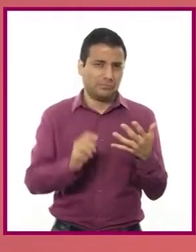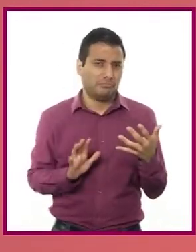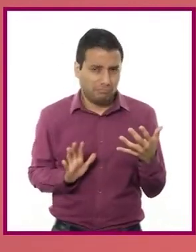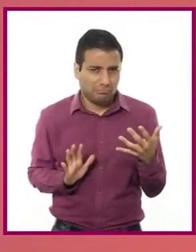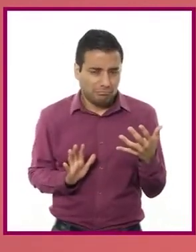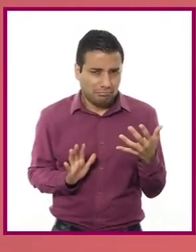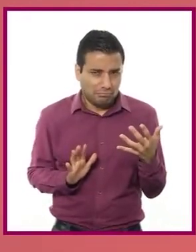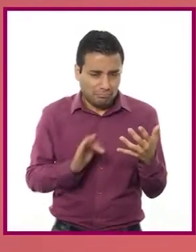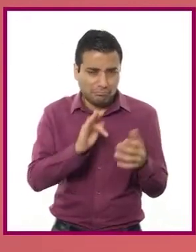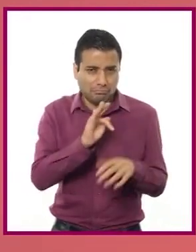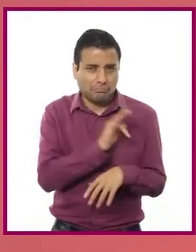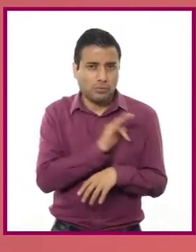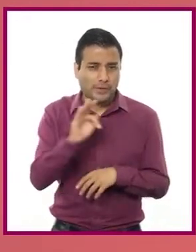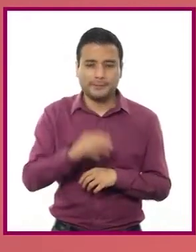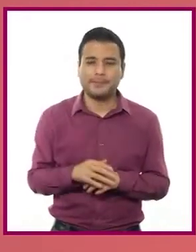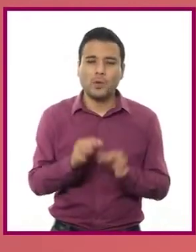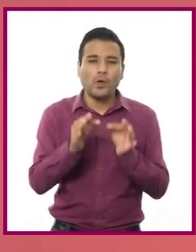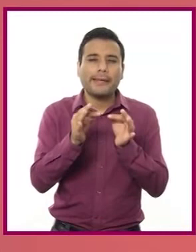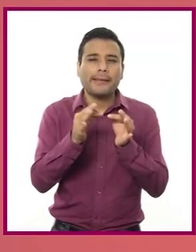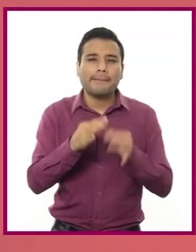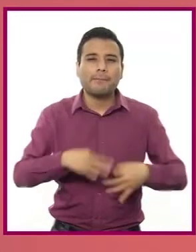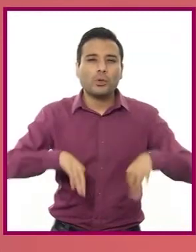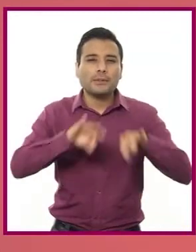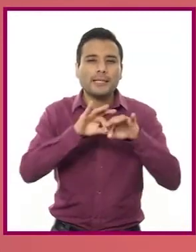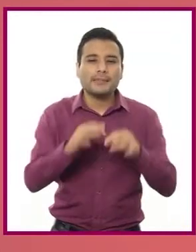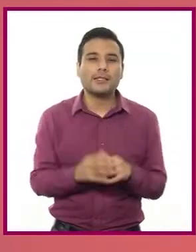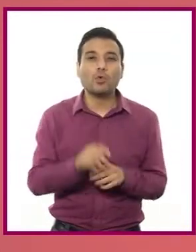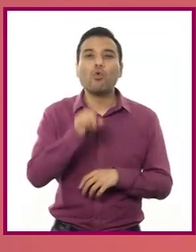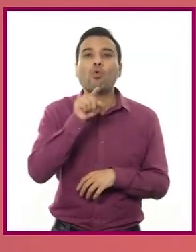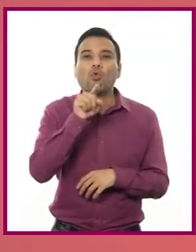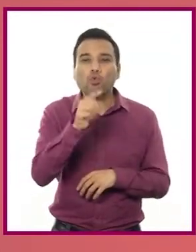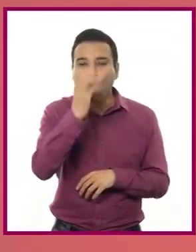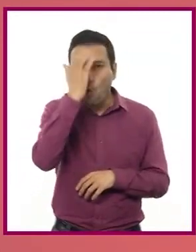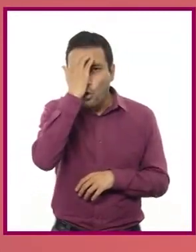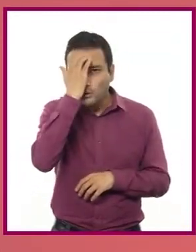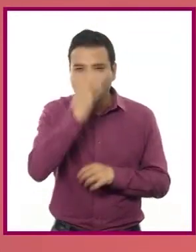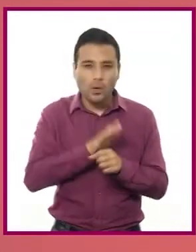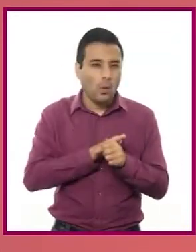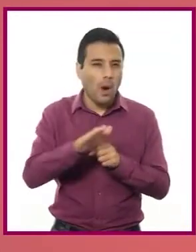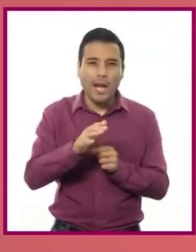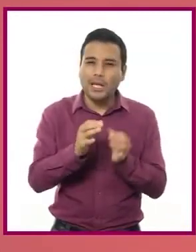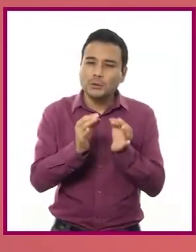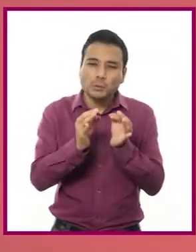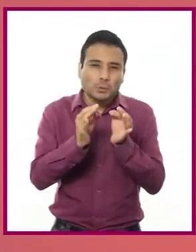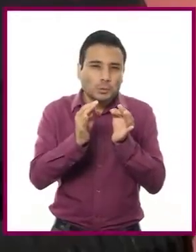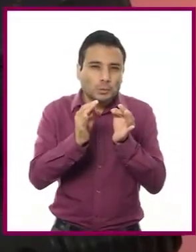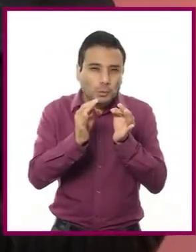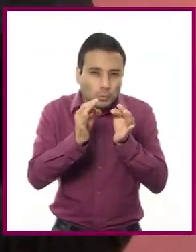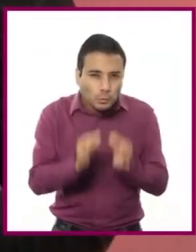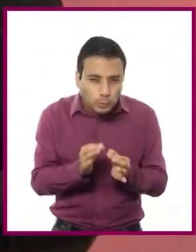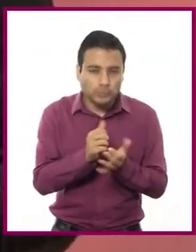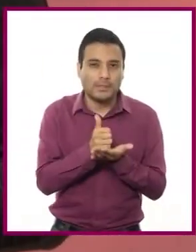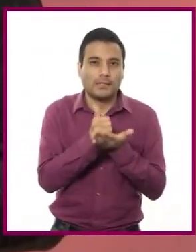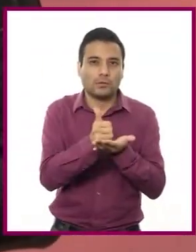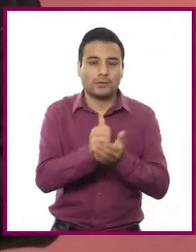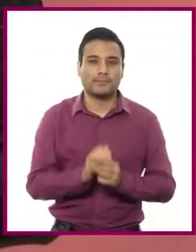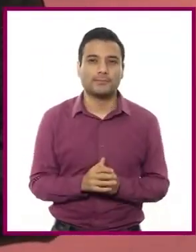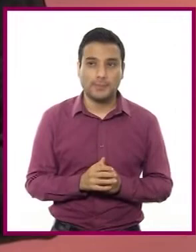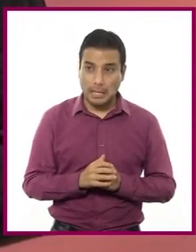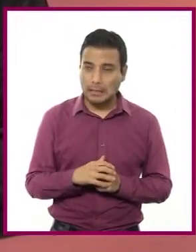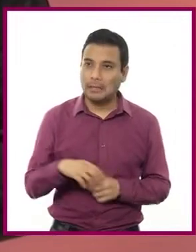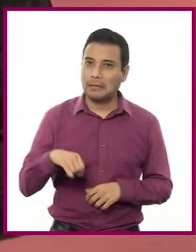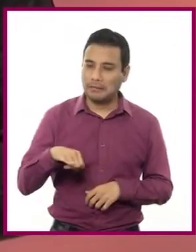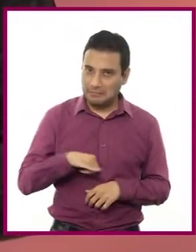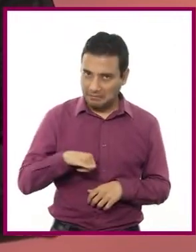mencionados. Lo relevante es saber cuáles son los más adecuados para nuestro propósito. Es muy interesante esto